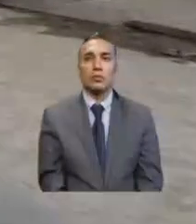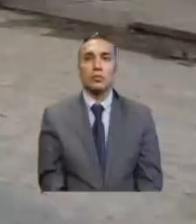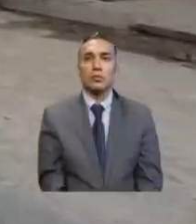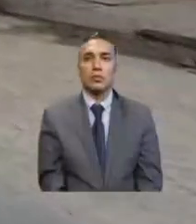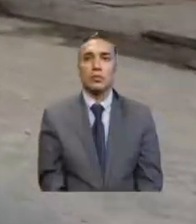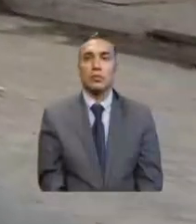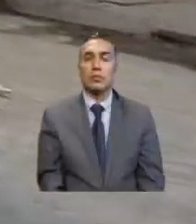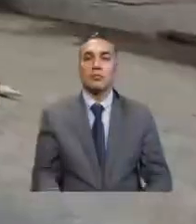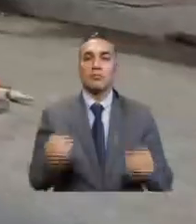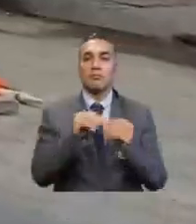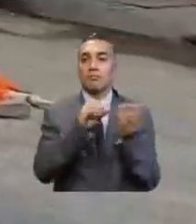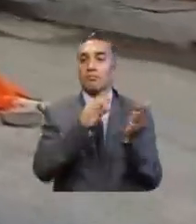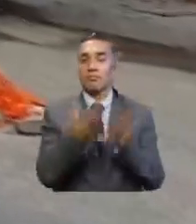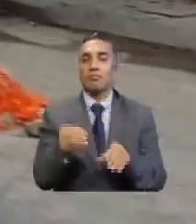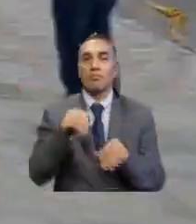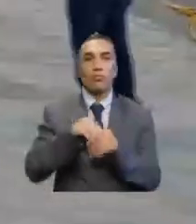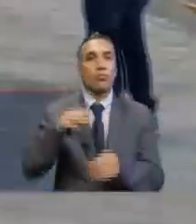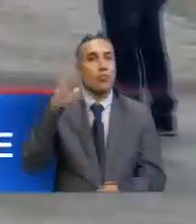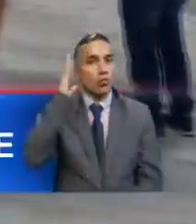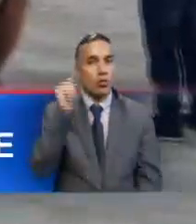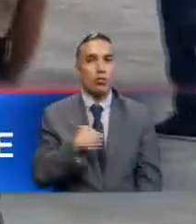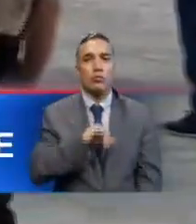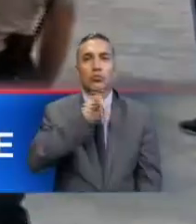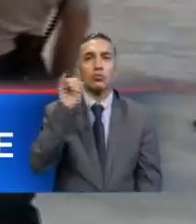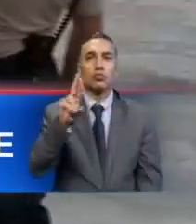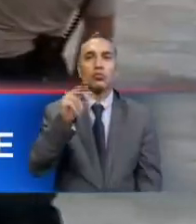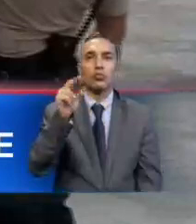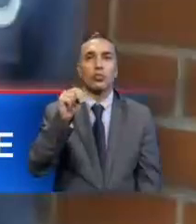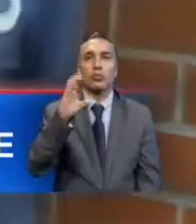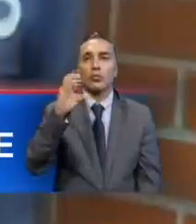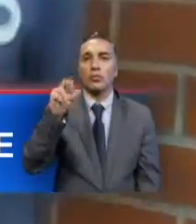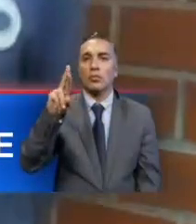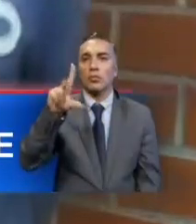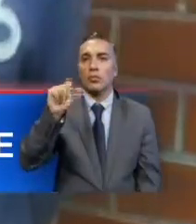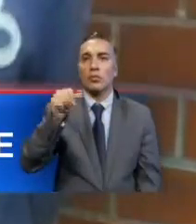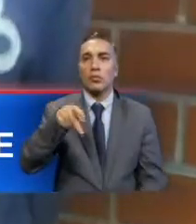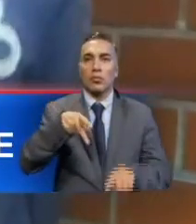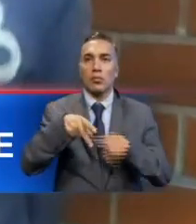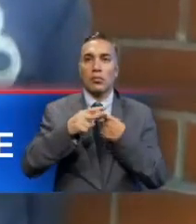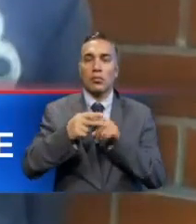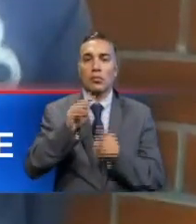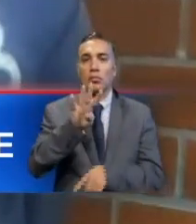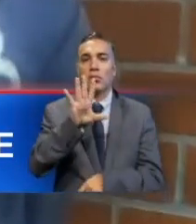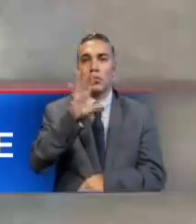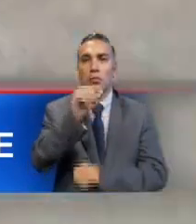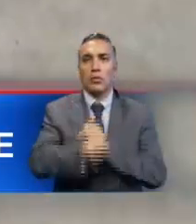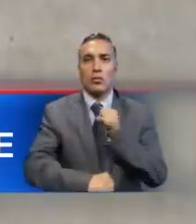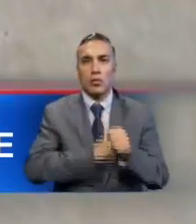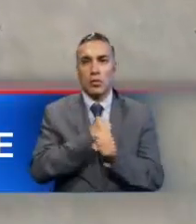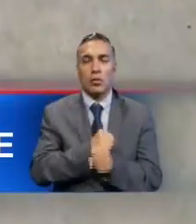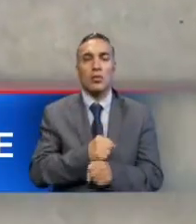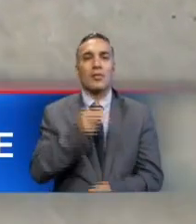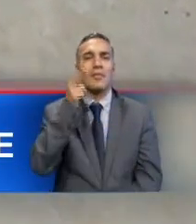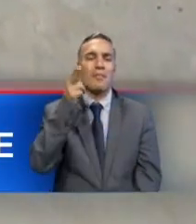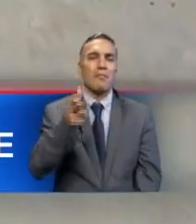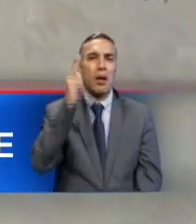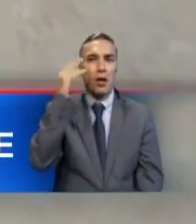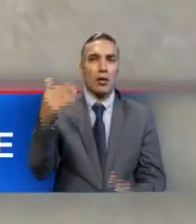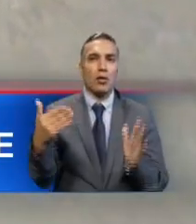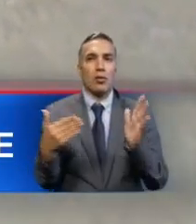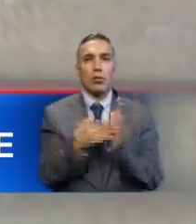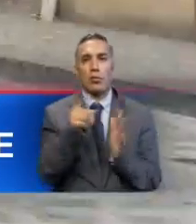Nuevo hecho de sangre ocurrió en Cuenca. Juan Carlos Herrera, un mecánico de 45 años, disparó contra